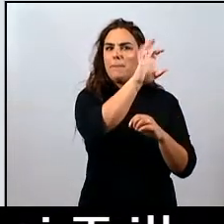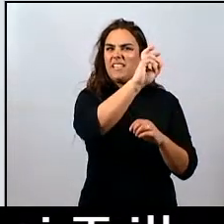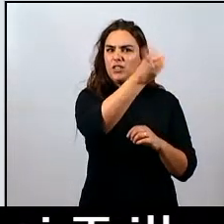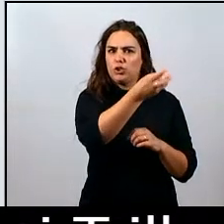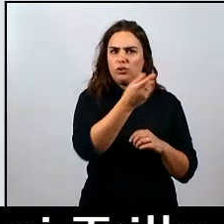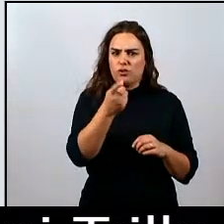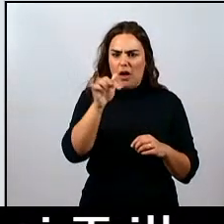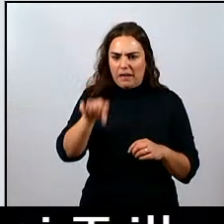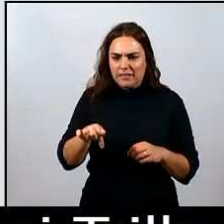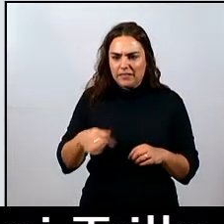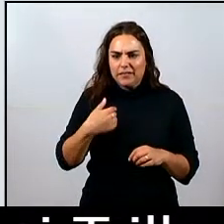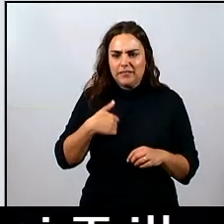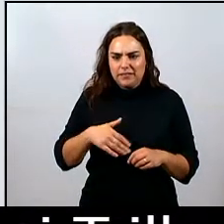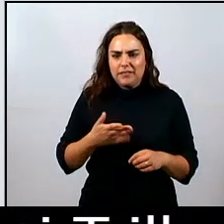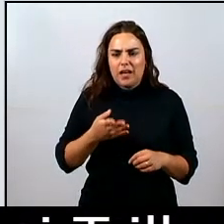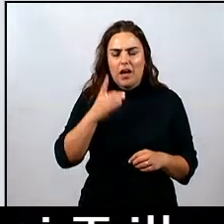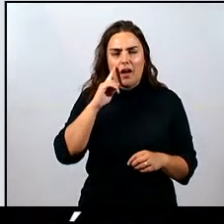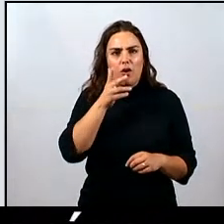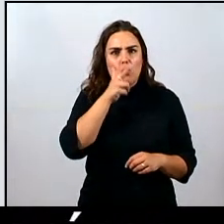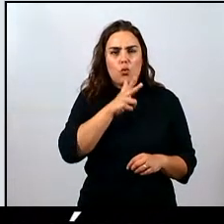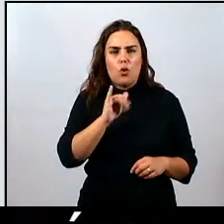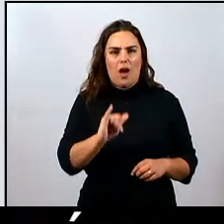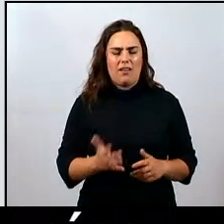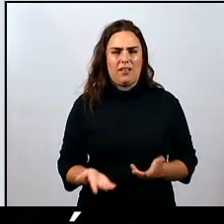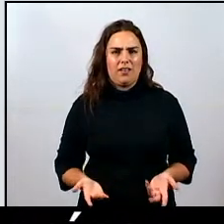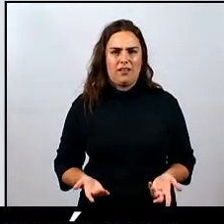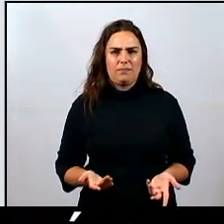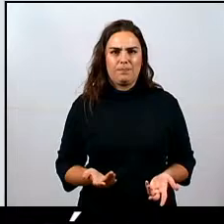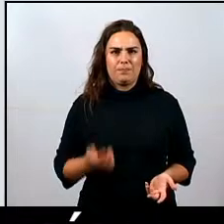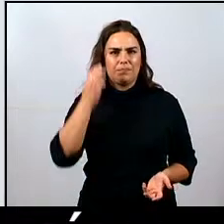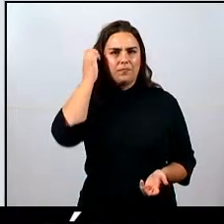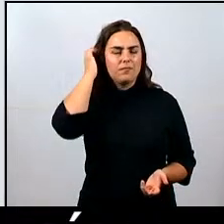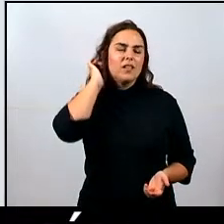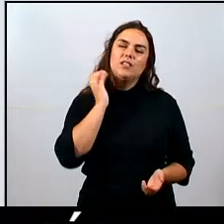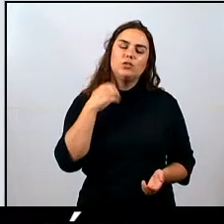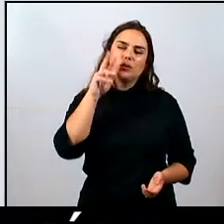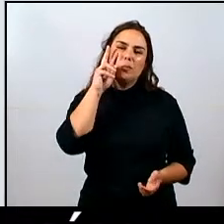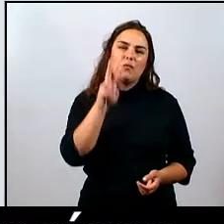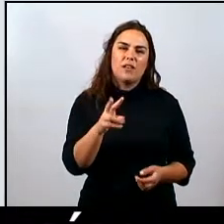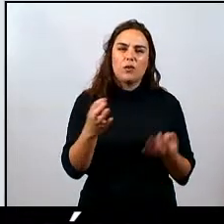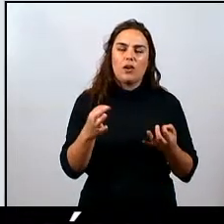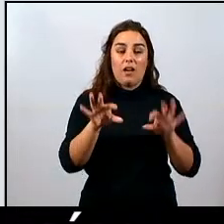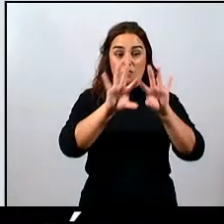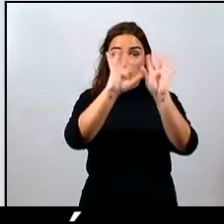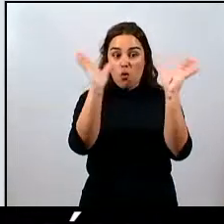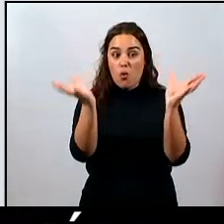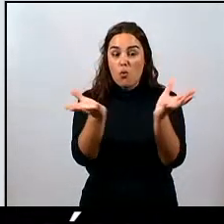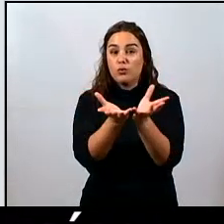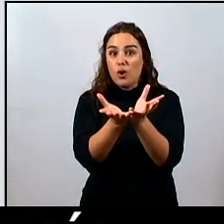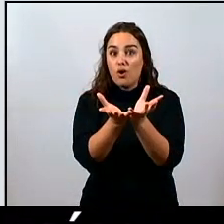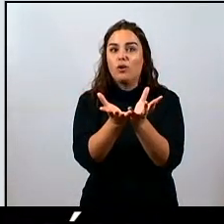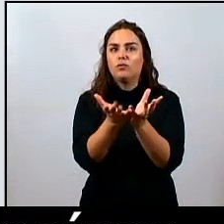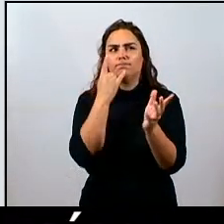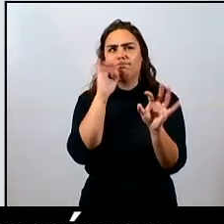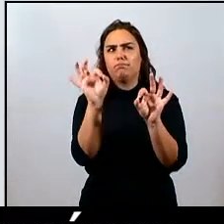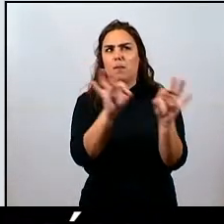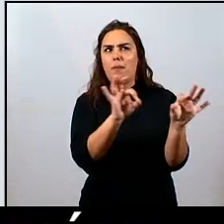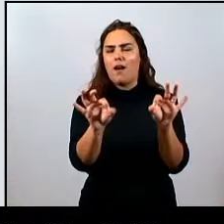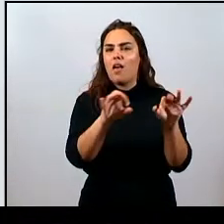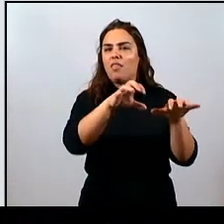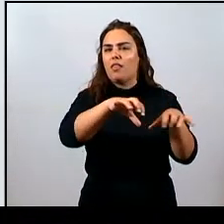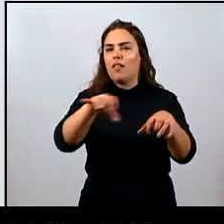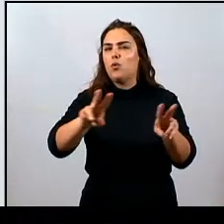aquí tenemos una posición privilegiada, cuando estamos viendo cómo en el mundo se están programando nuevas